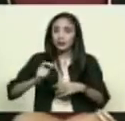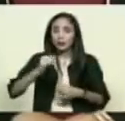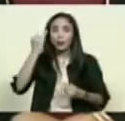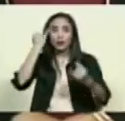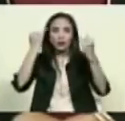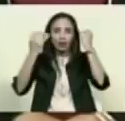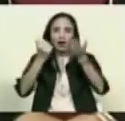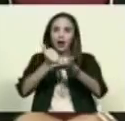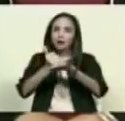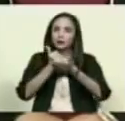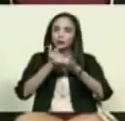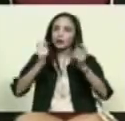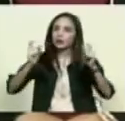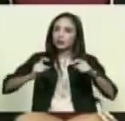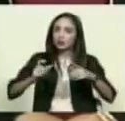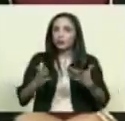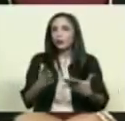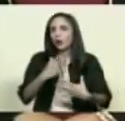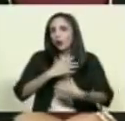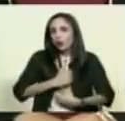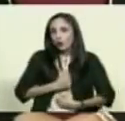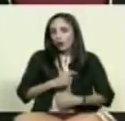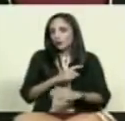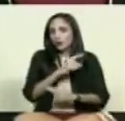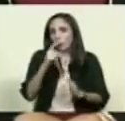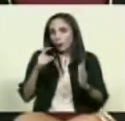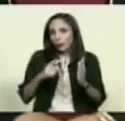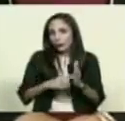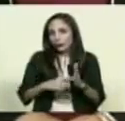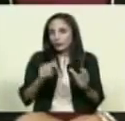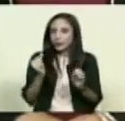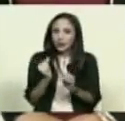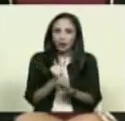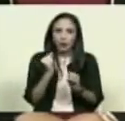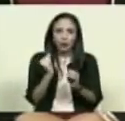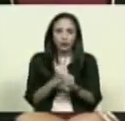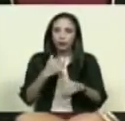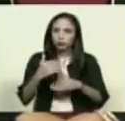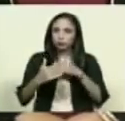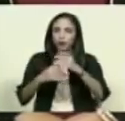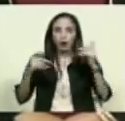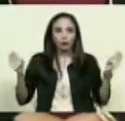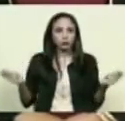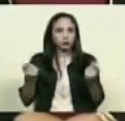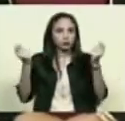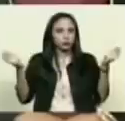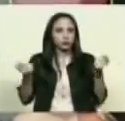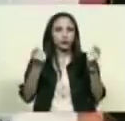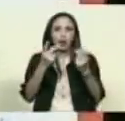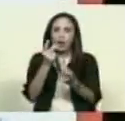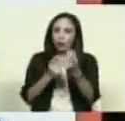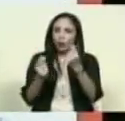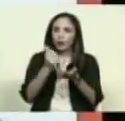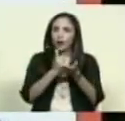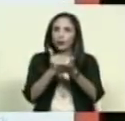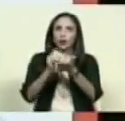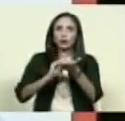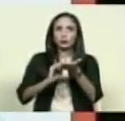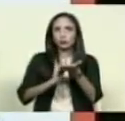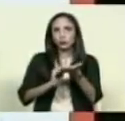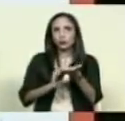que estamos aquí confiando y trabajando duro, duro, para promover pues la economía productiva del país.